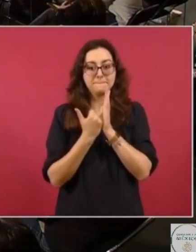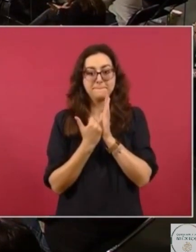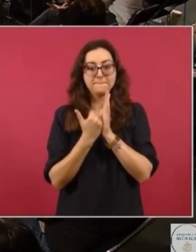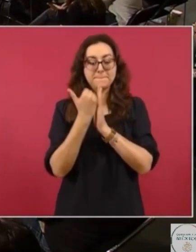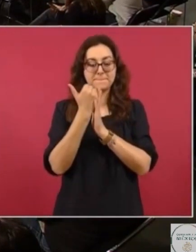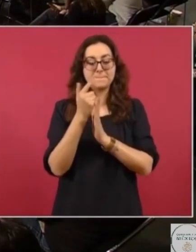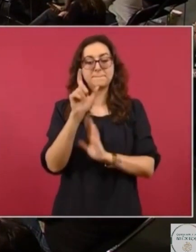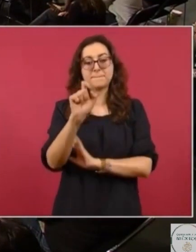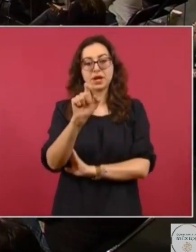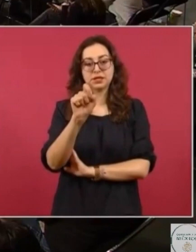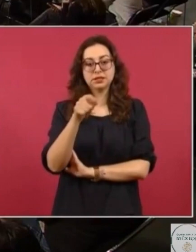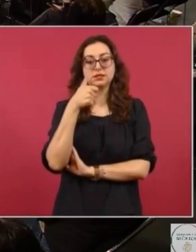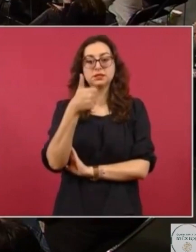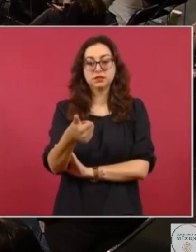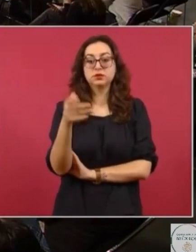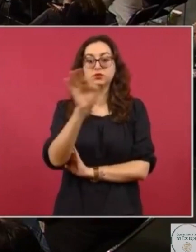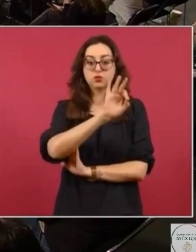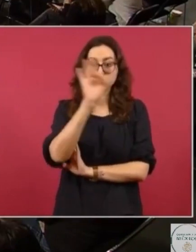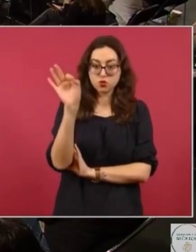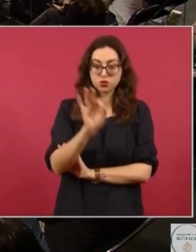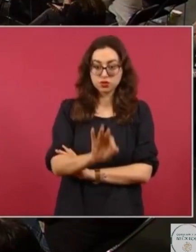del 26%.